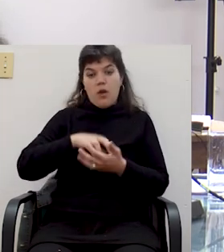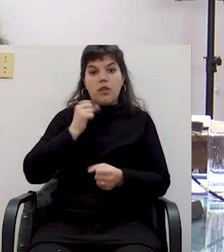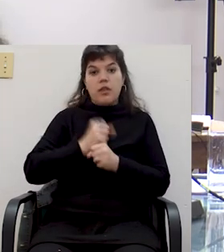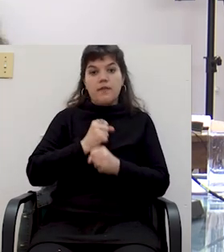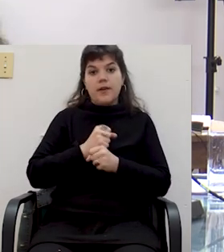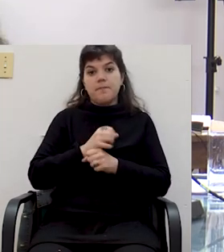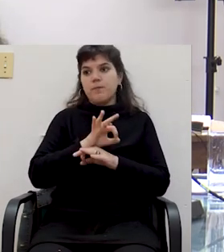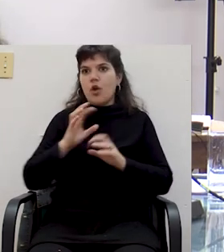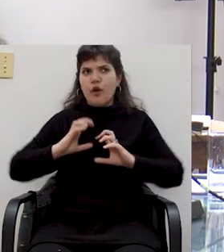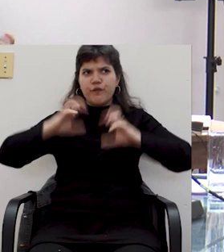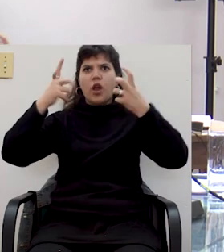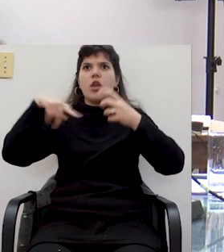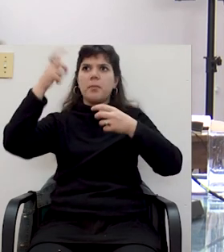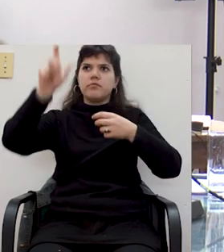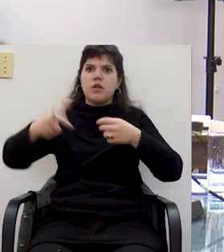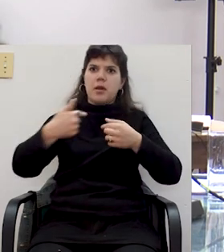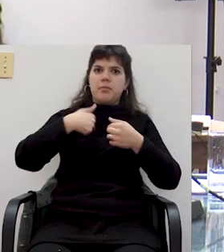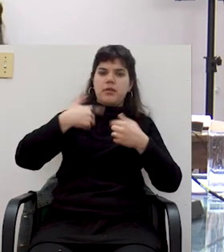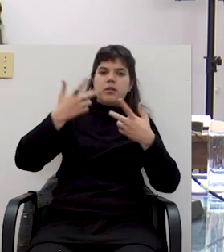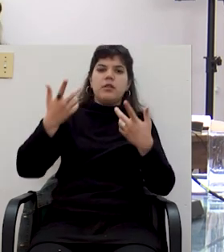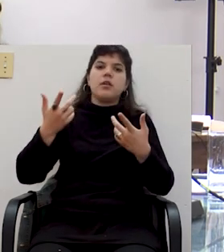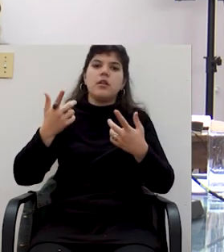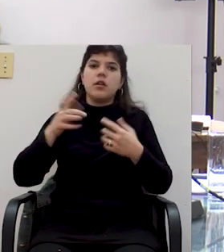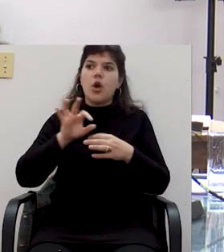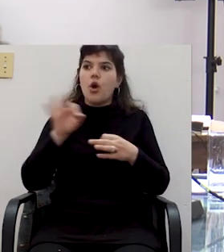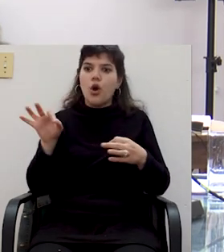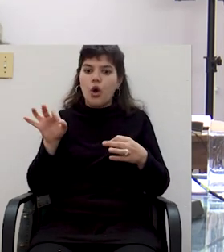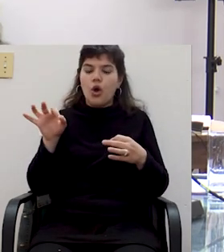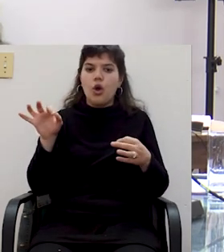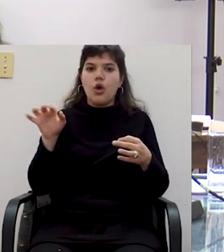se siente violentado, cuando alguien no se siente incluido,